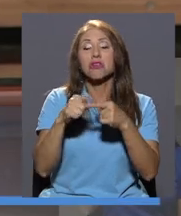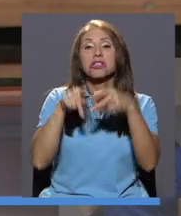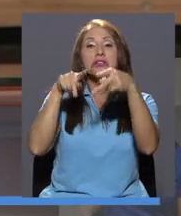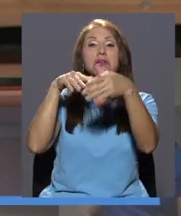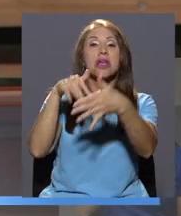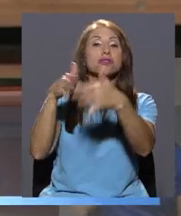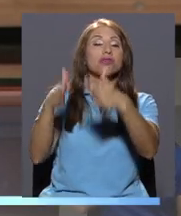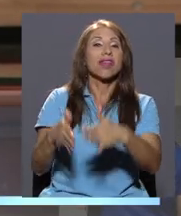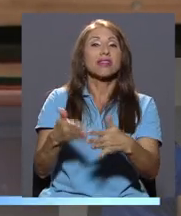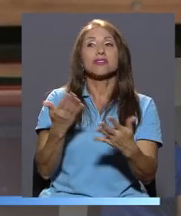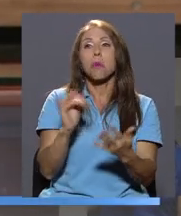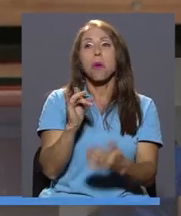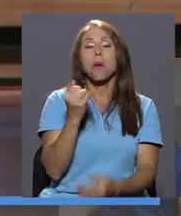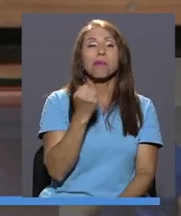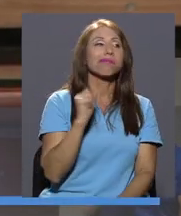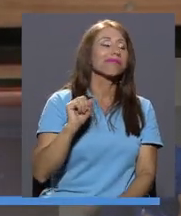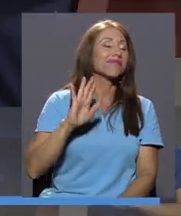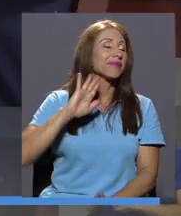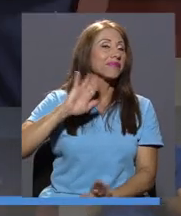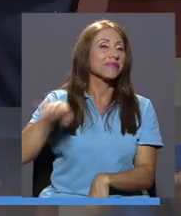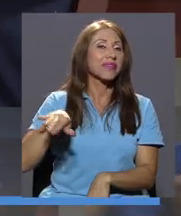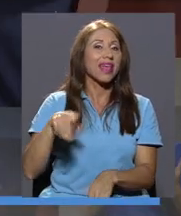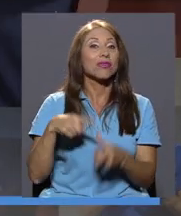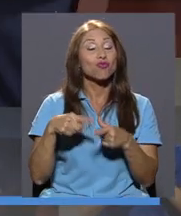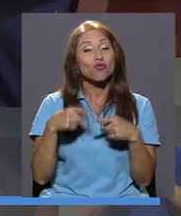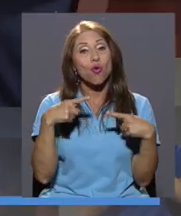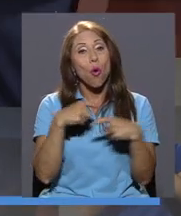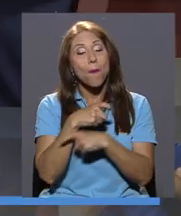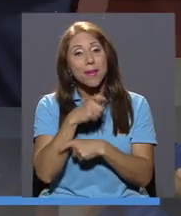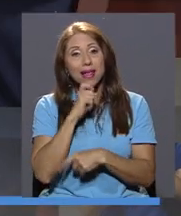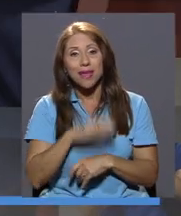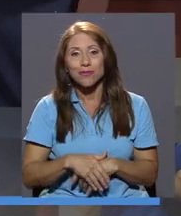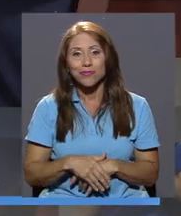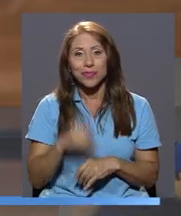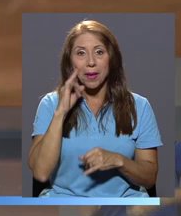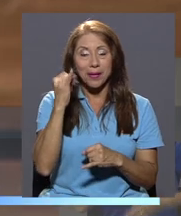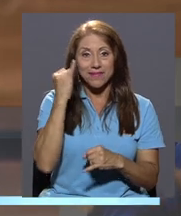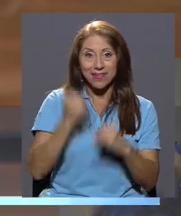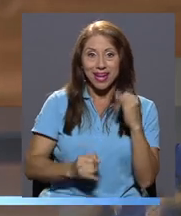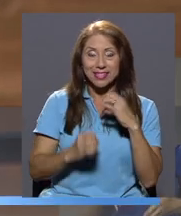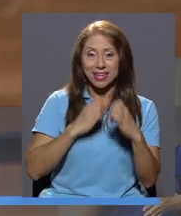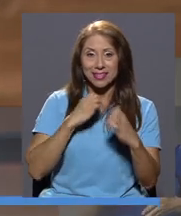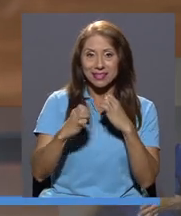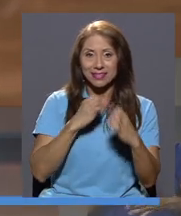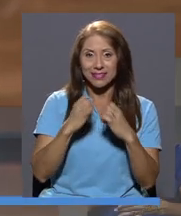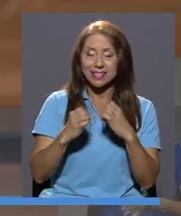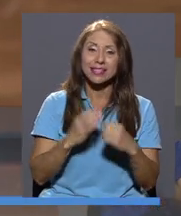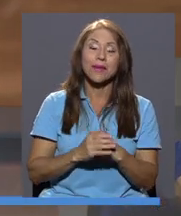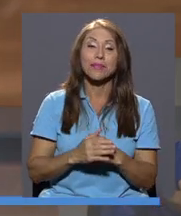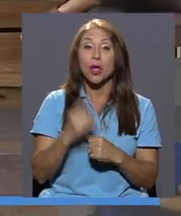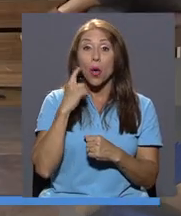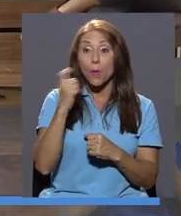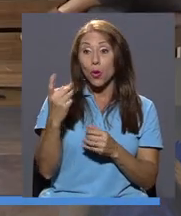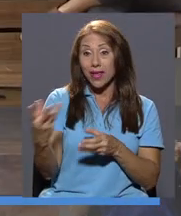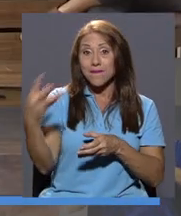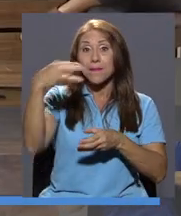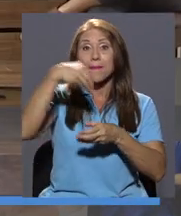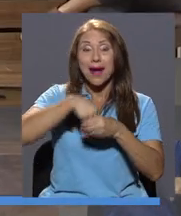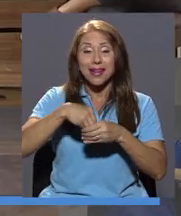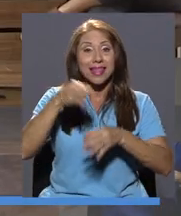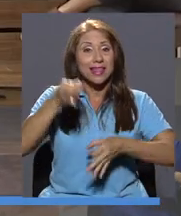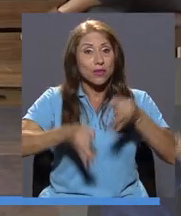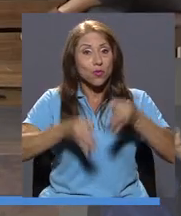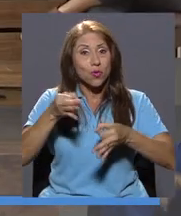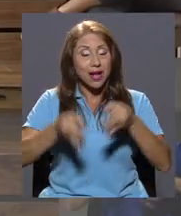y ha sido bastante complicado. Para finalizar la entrevista, una parte que me interesa mucho, porque ser parte del Tribunal Electoral